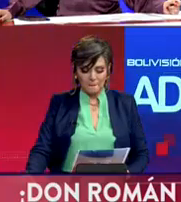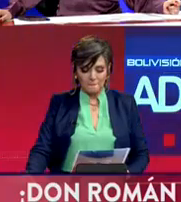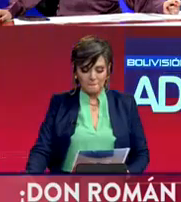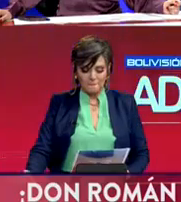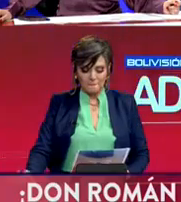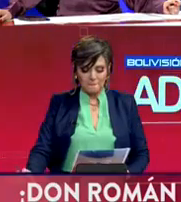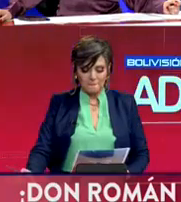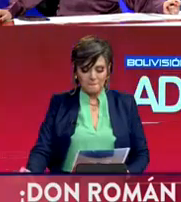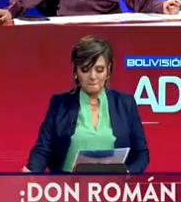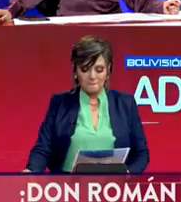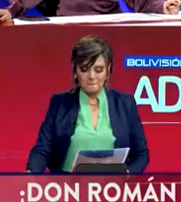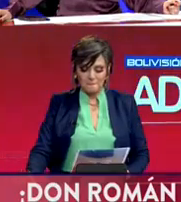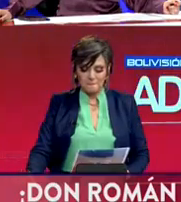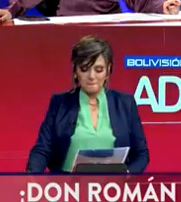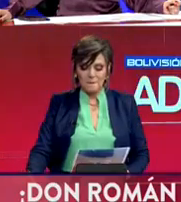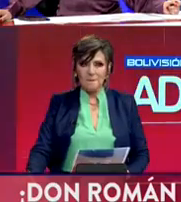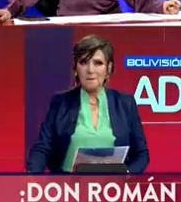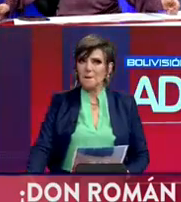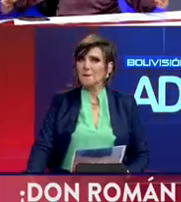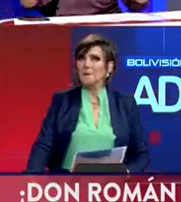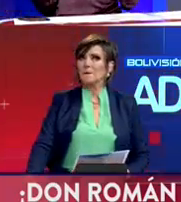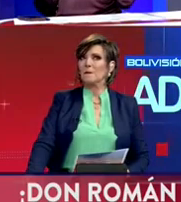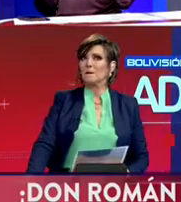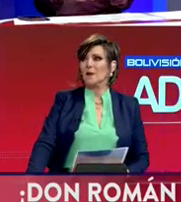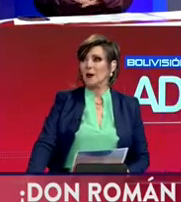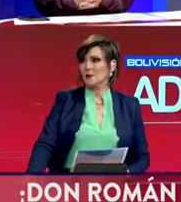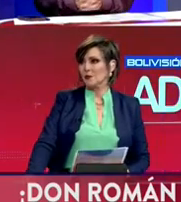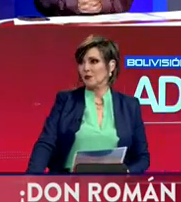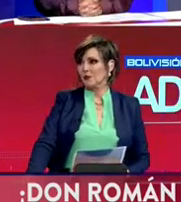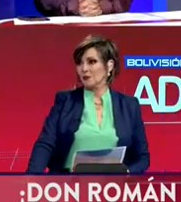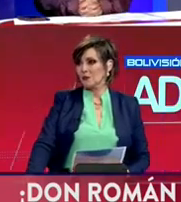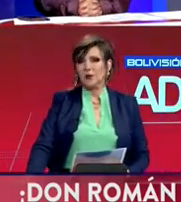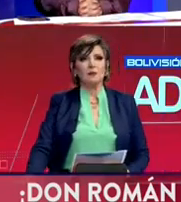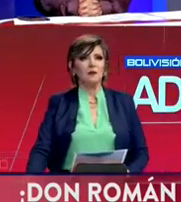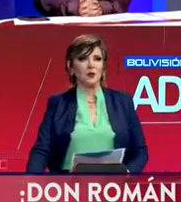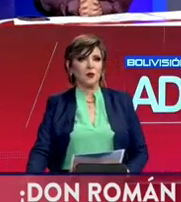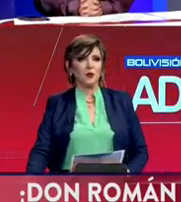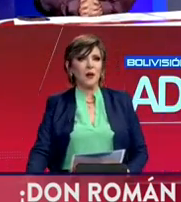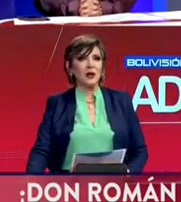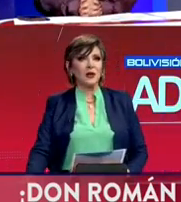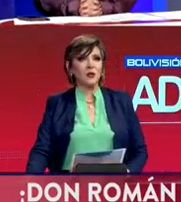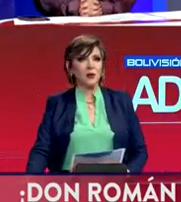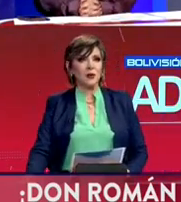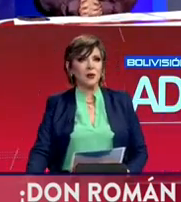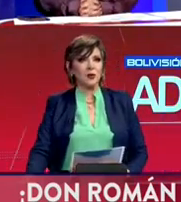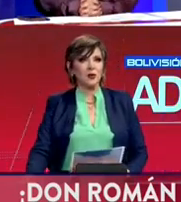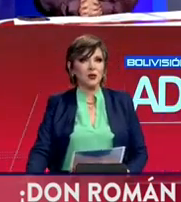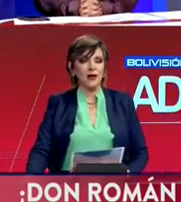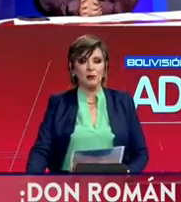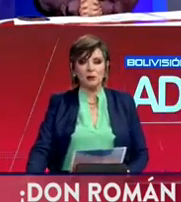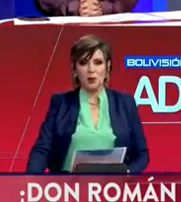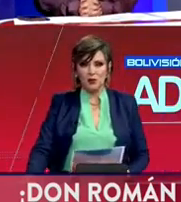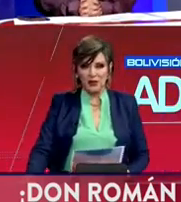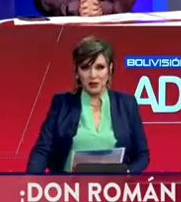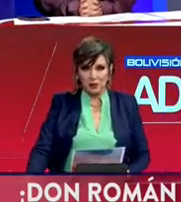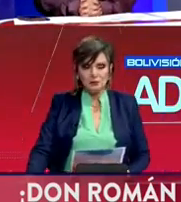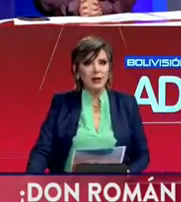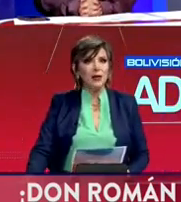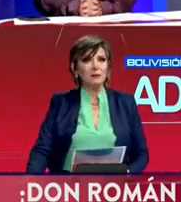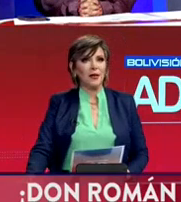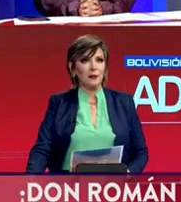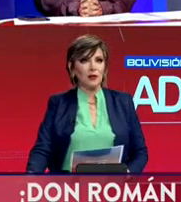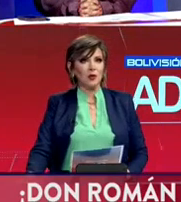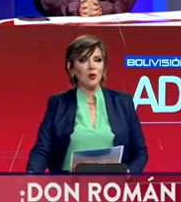el doctor Joel Moya, que ha sido prácticamente el héroe para el señor don Román. Bueno, don Román ha ido nuevamente hoy a un nuevo